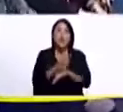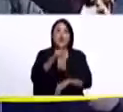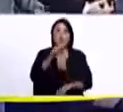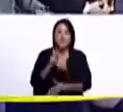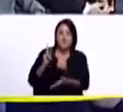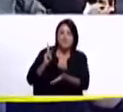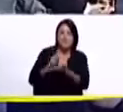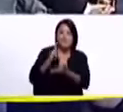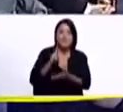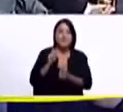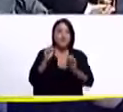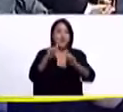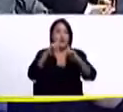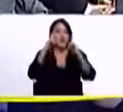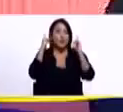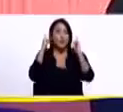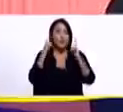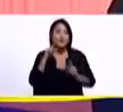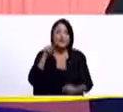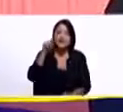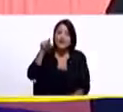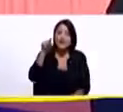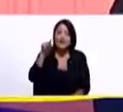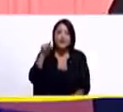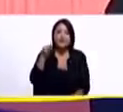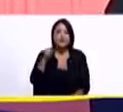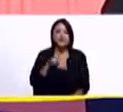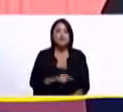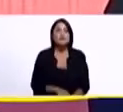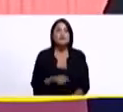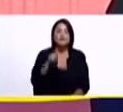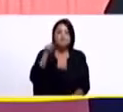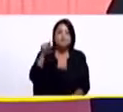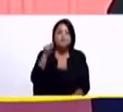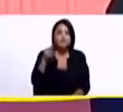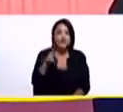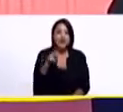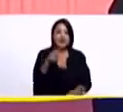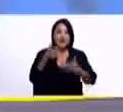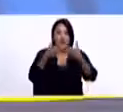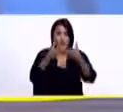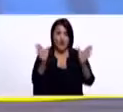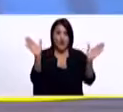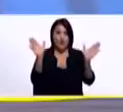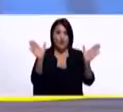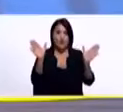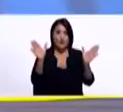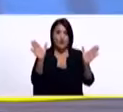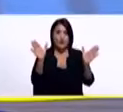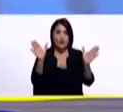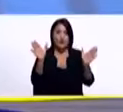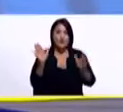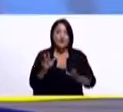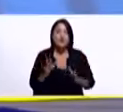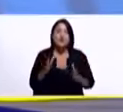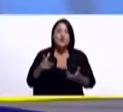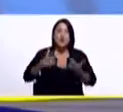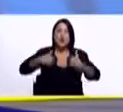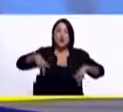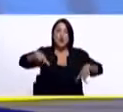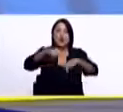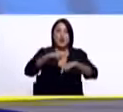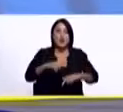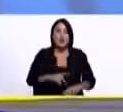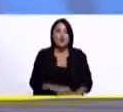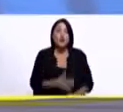llegar, gobernador de La Guaira. Él estaba justificado porque estaba inaugurando un templo hermosísimo que